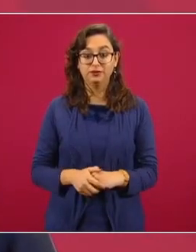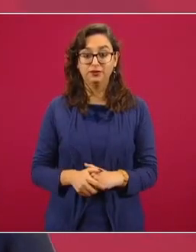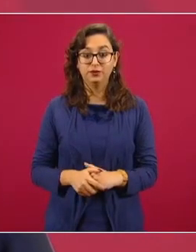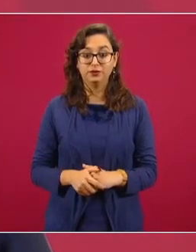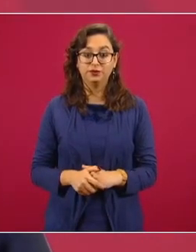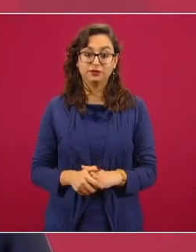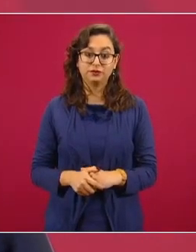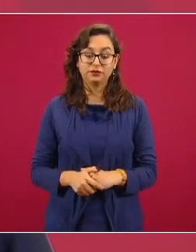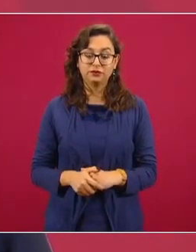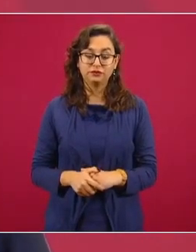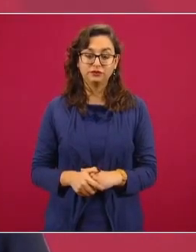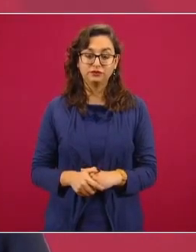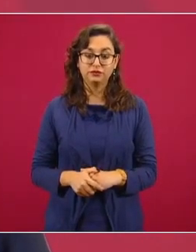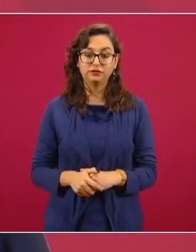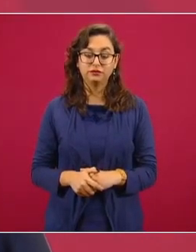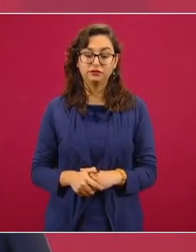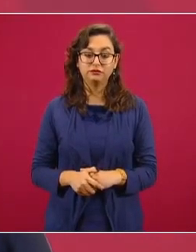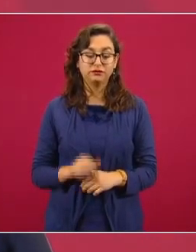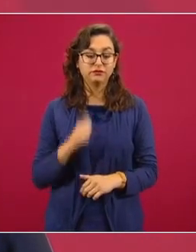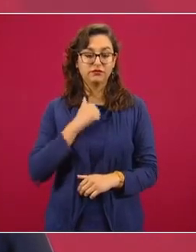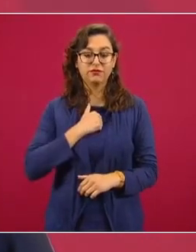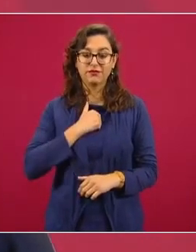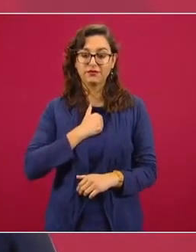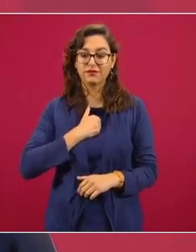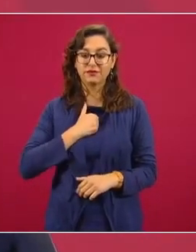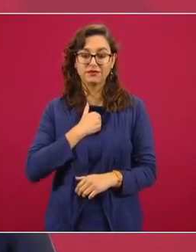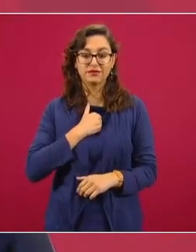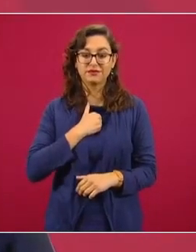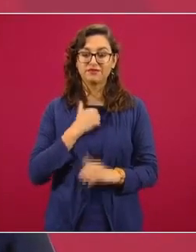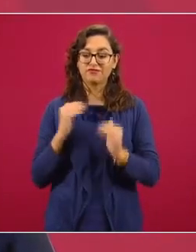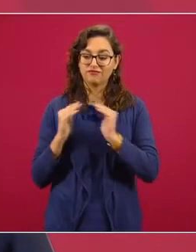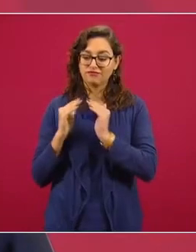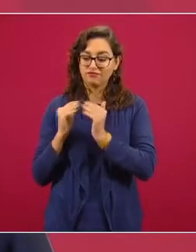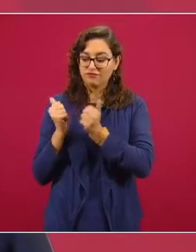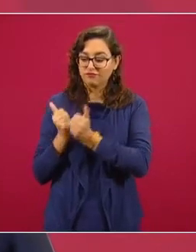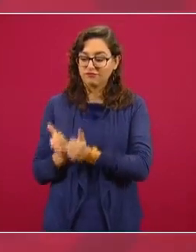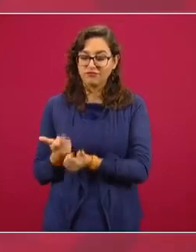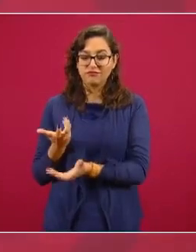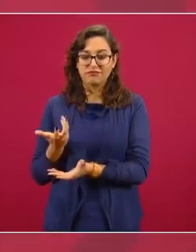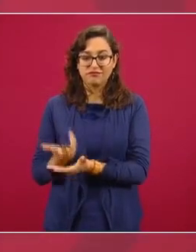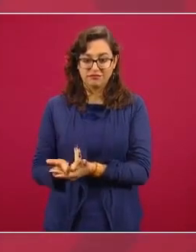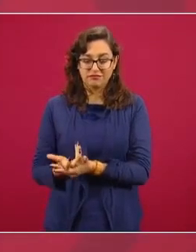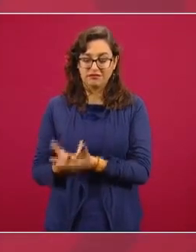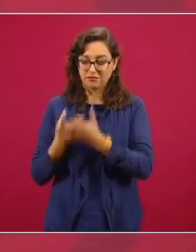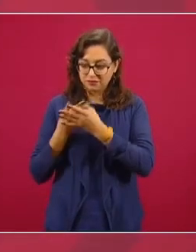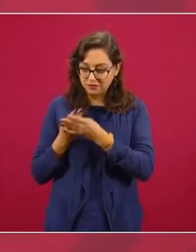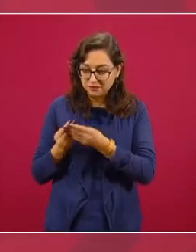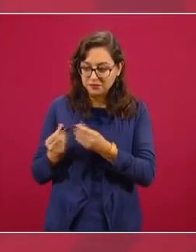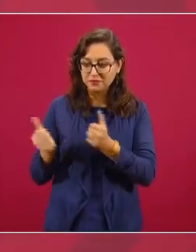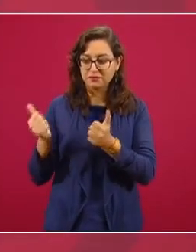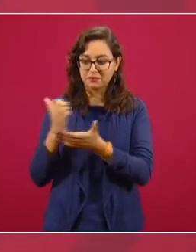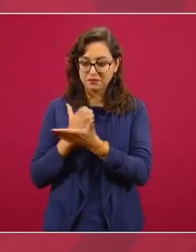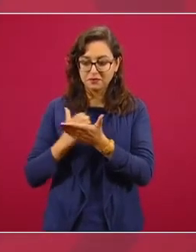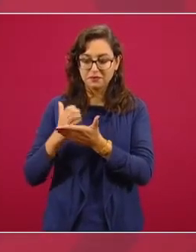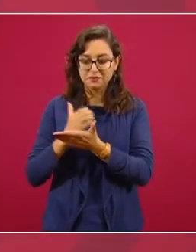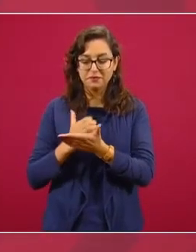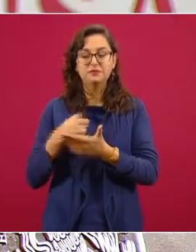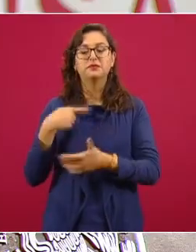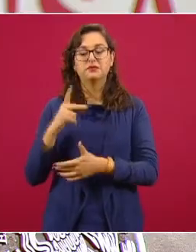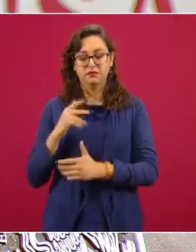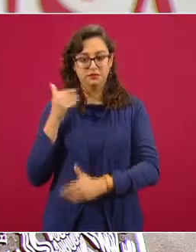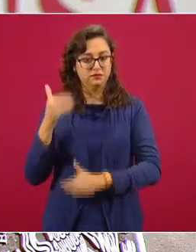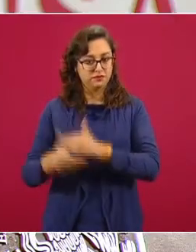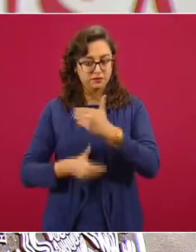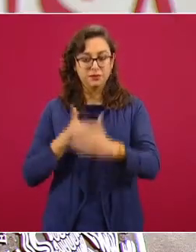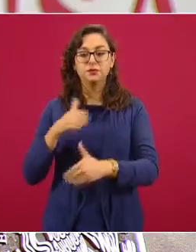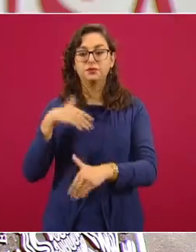y ha estado pues recuperándose, pero va adelante el plan para que